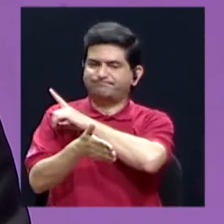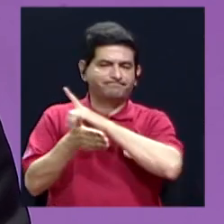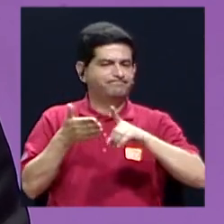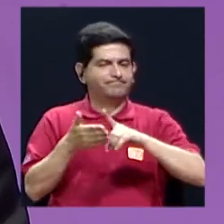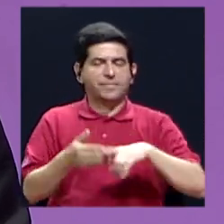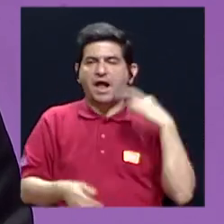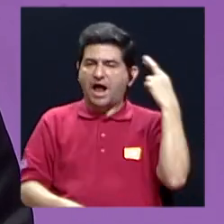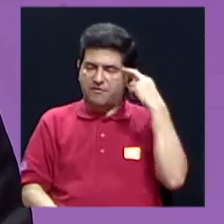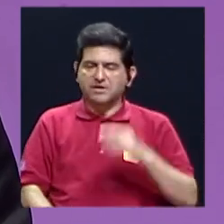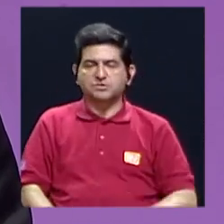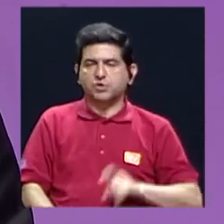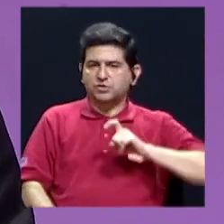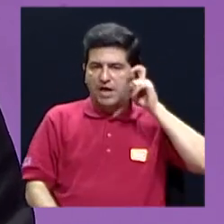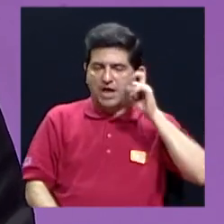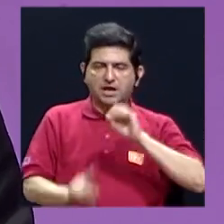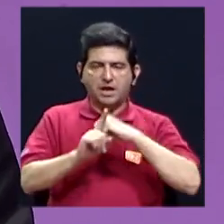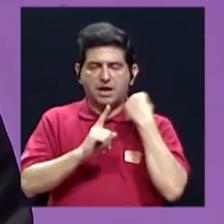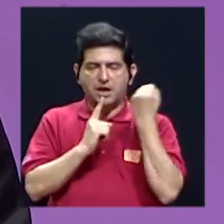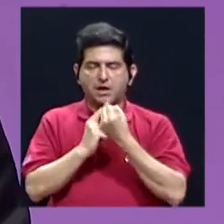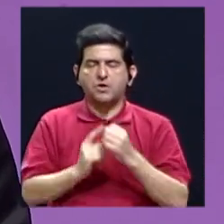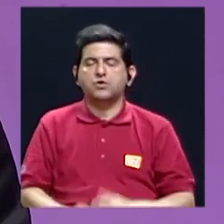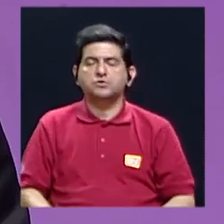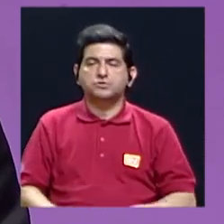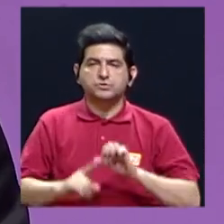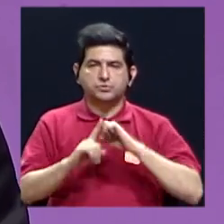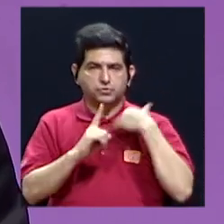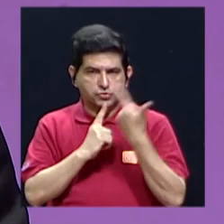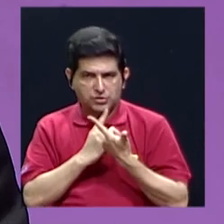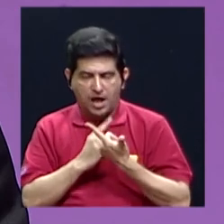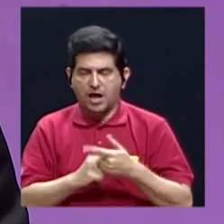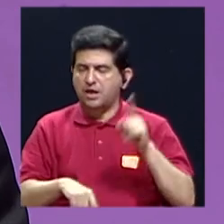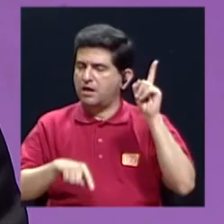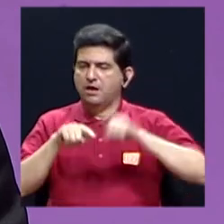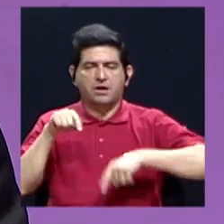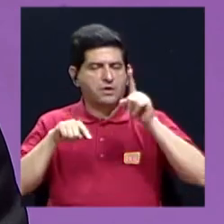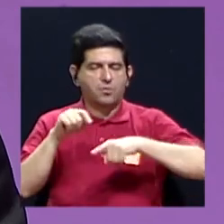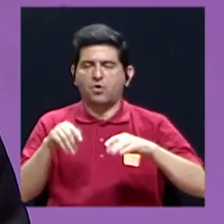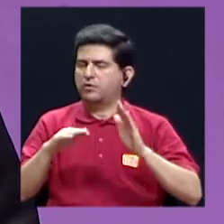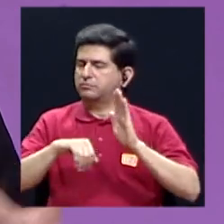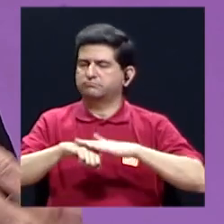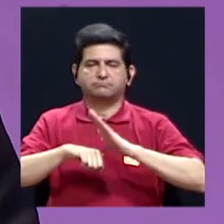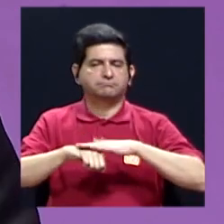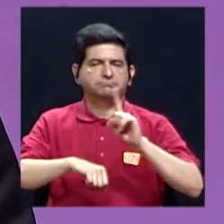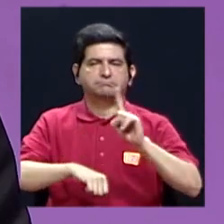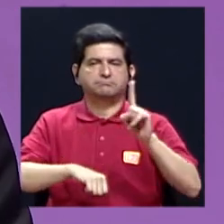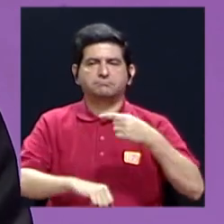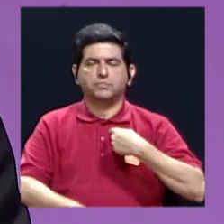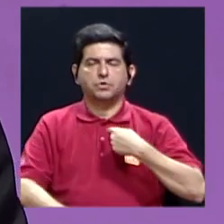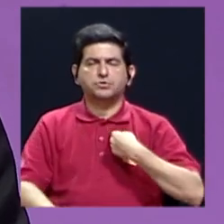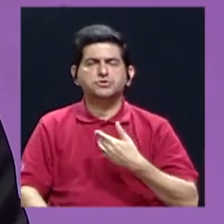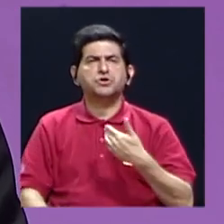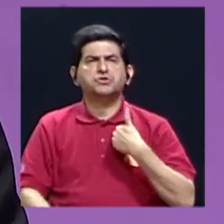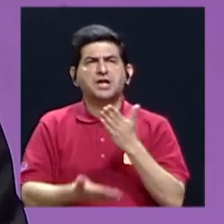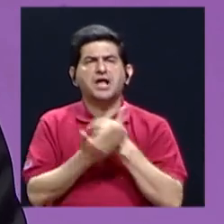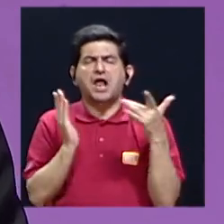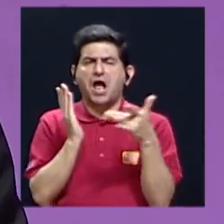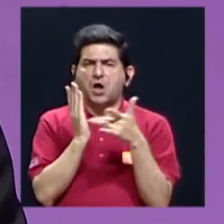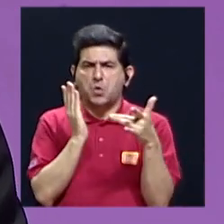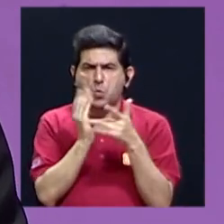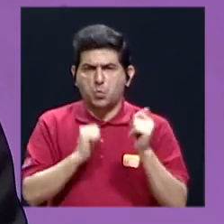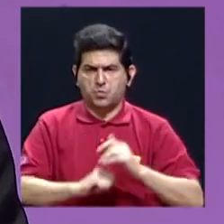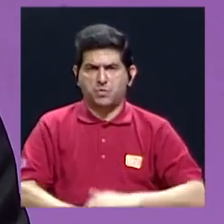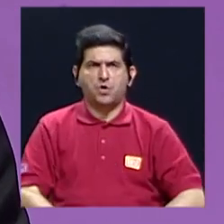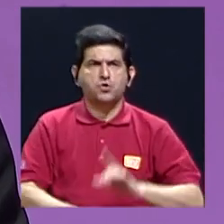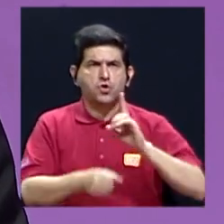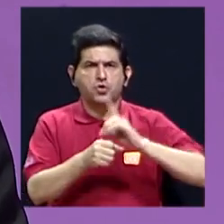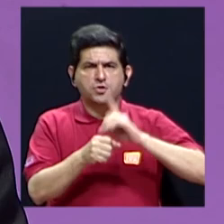por sexo, por estado civil, desde ningún punto de vista se puede permitir, digamos eso. Yo que he tenido algún contacto con